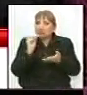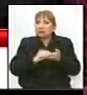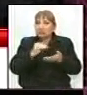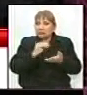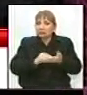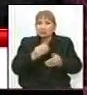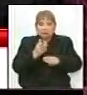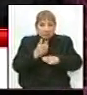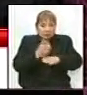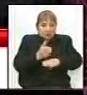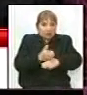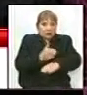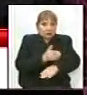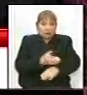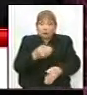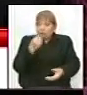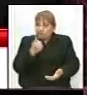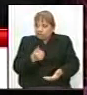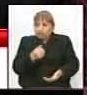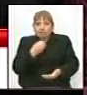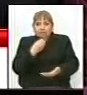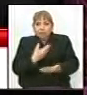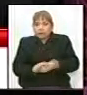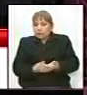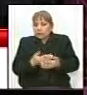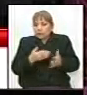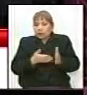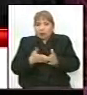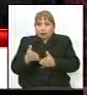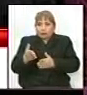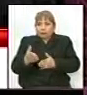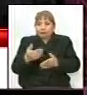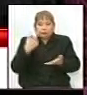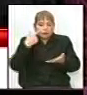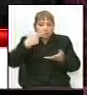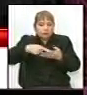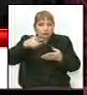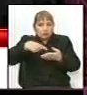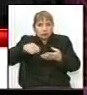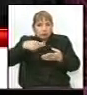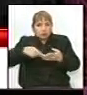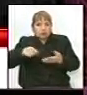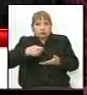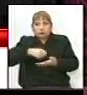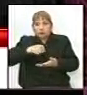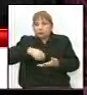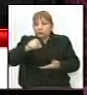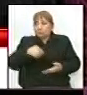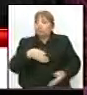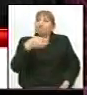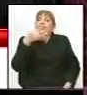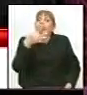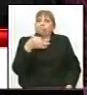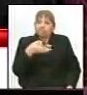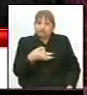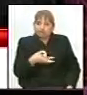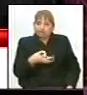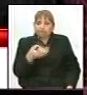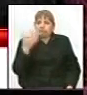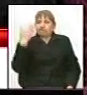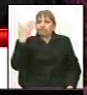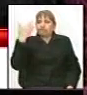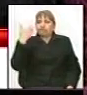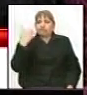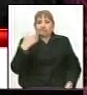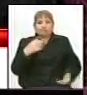para mejorar sustantivamente este procedimiento de verificación de firmas. Efectivamente, desde hace buen